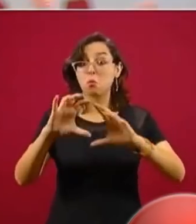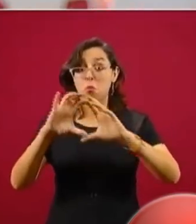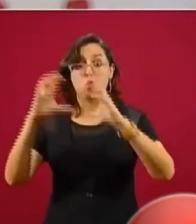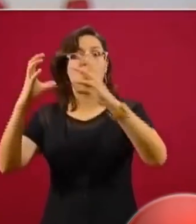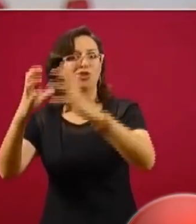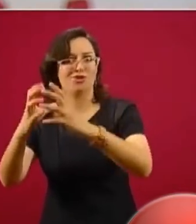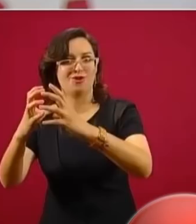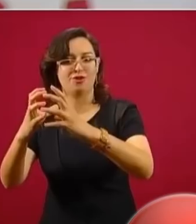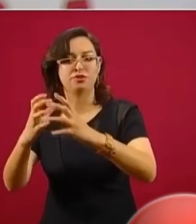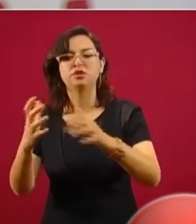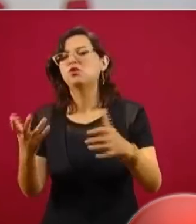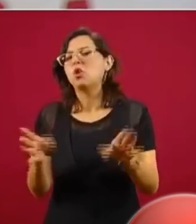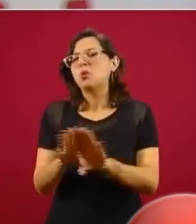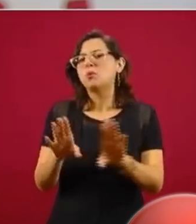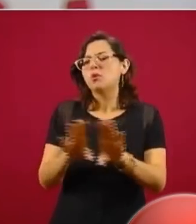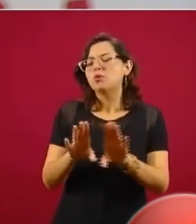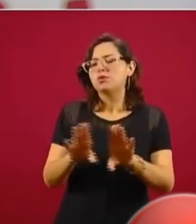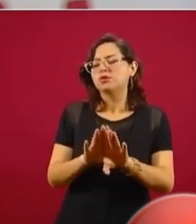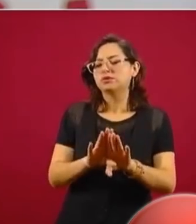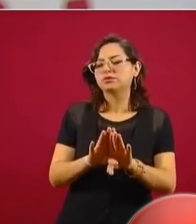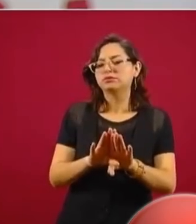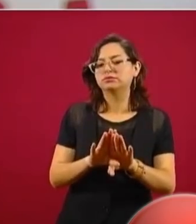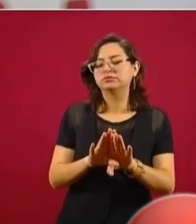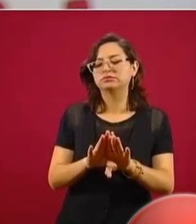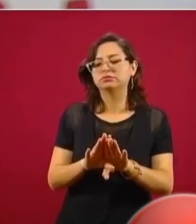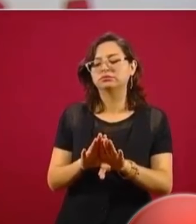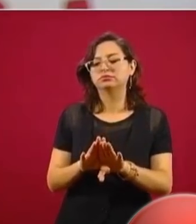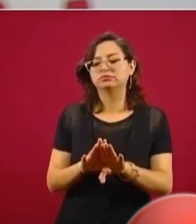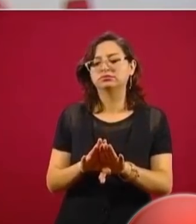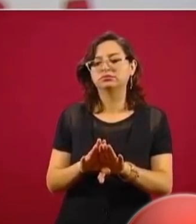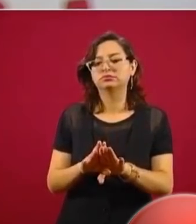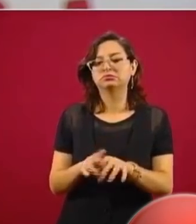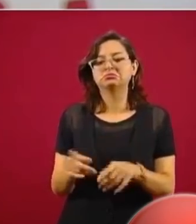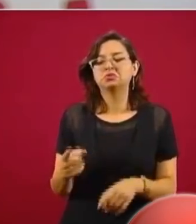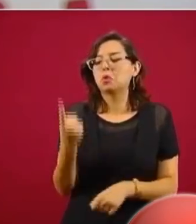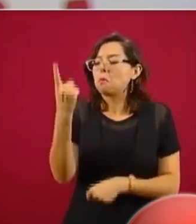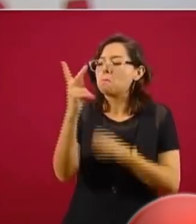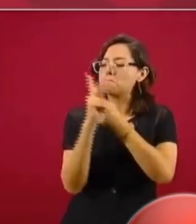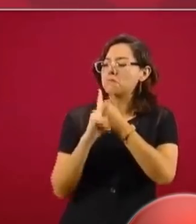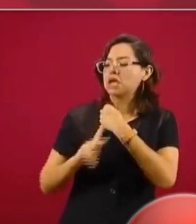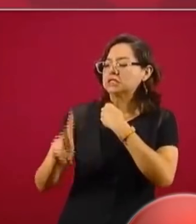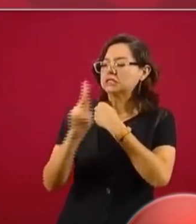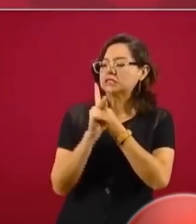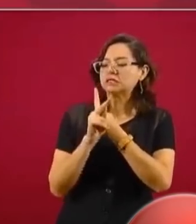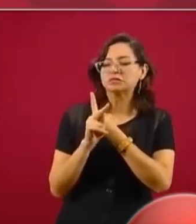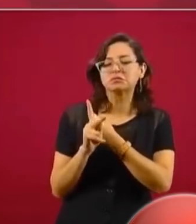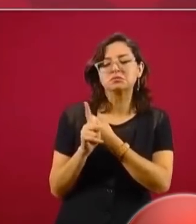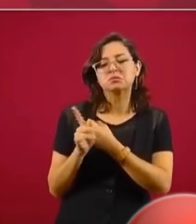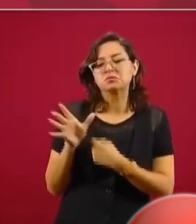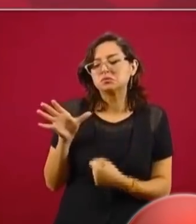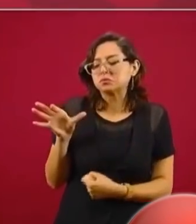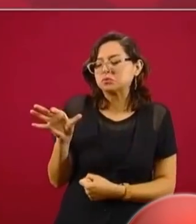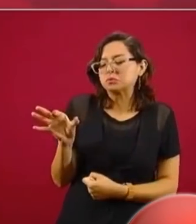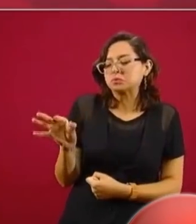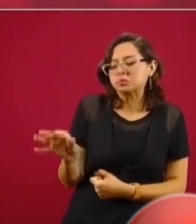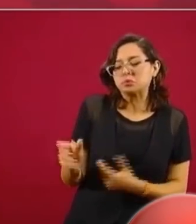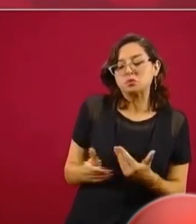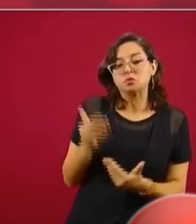por cierto, de muy poca población y con una